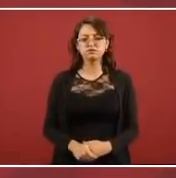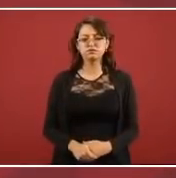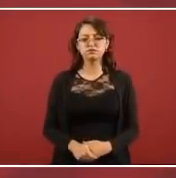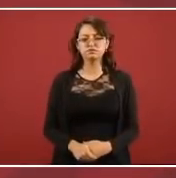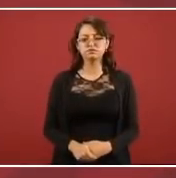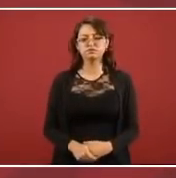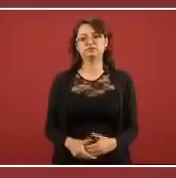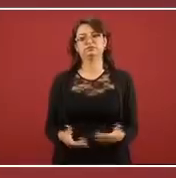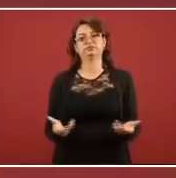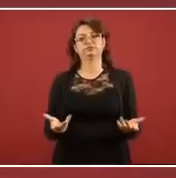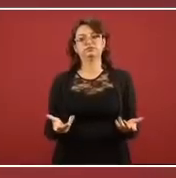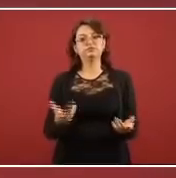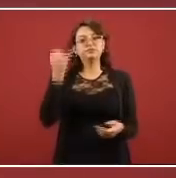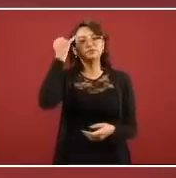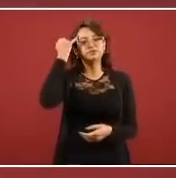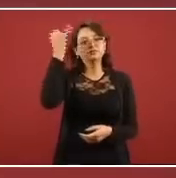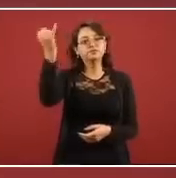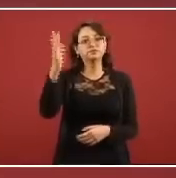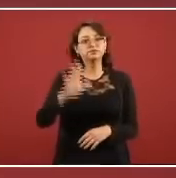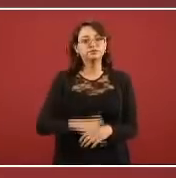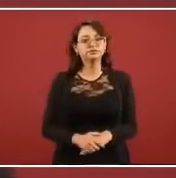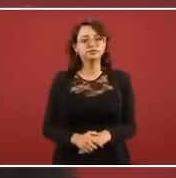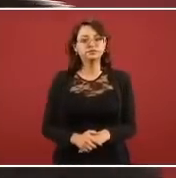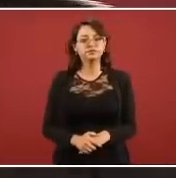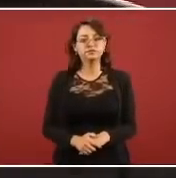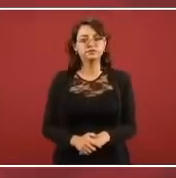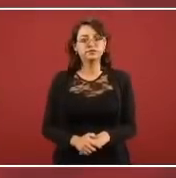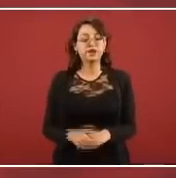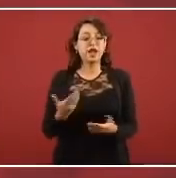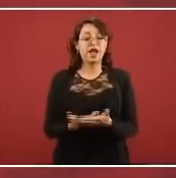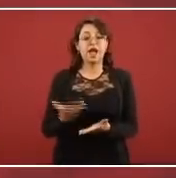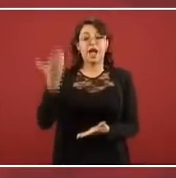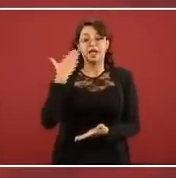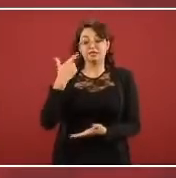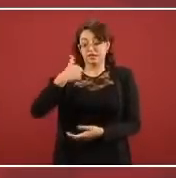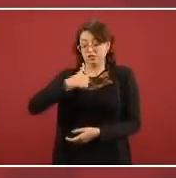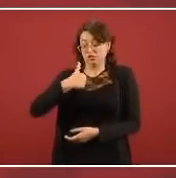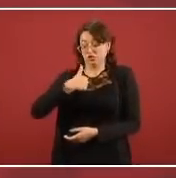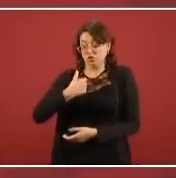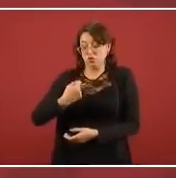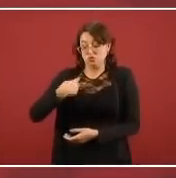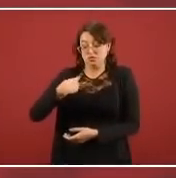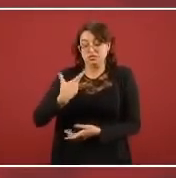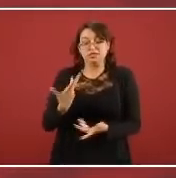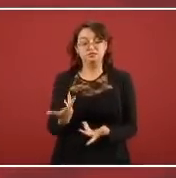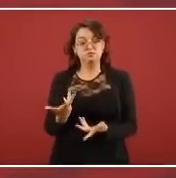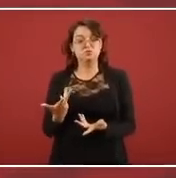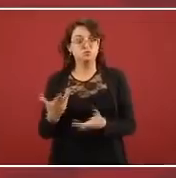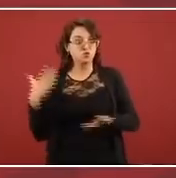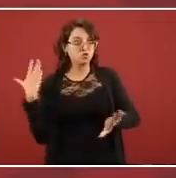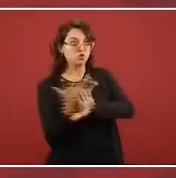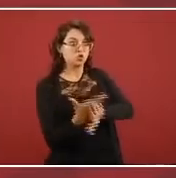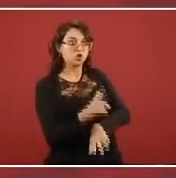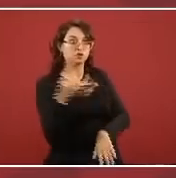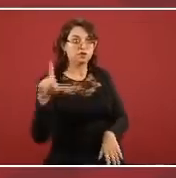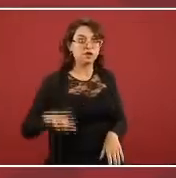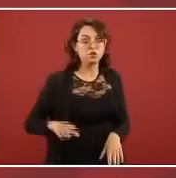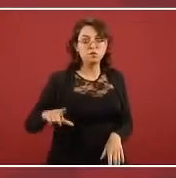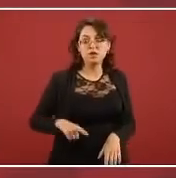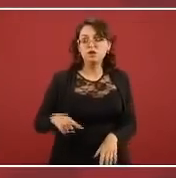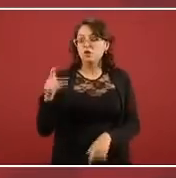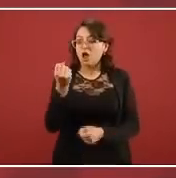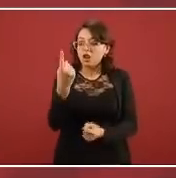Cuando estábamos en oposición, corrían a periodistas que nos daban espacio.